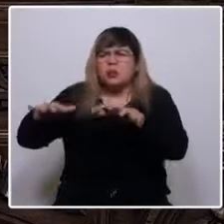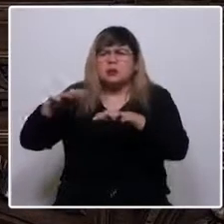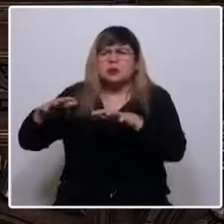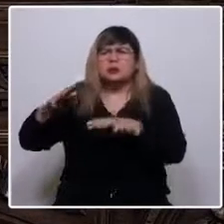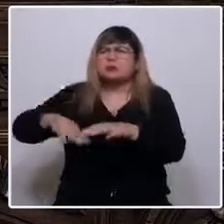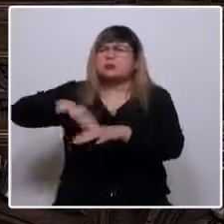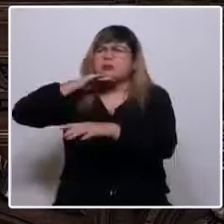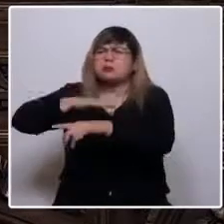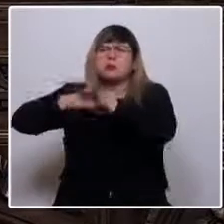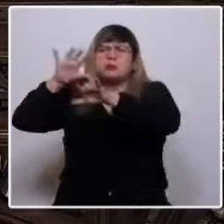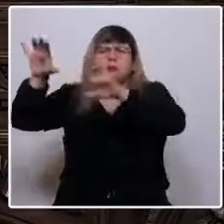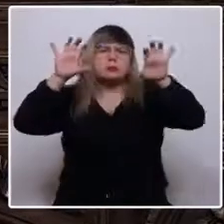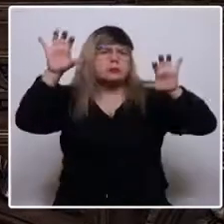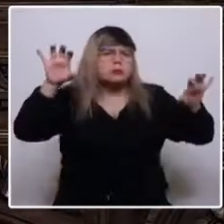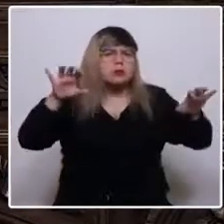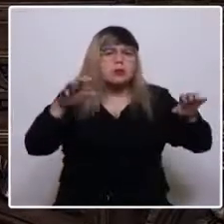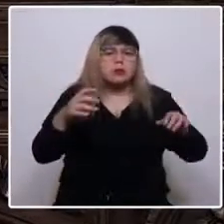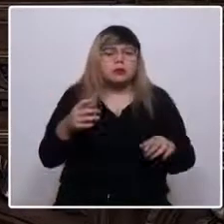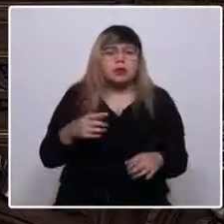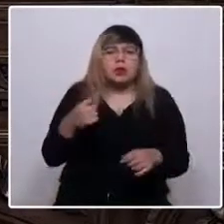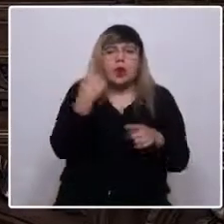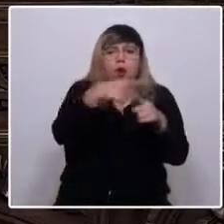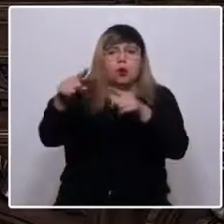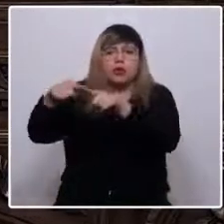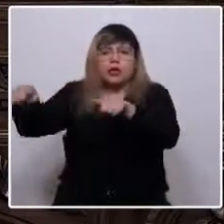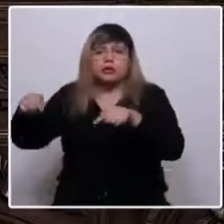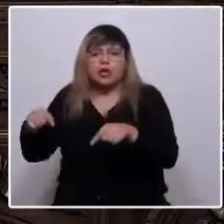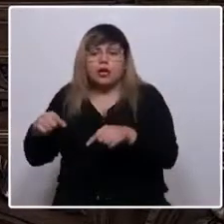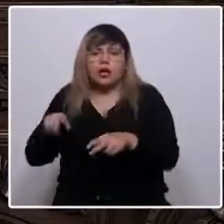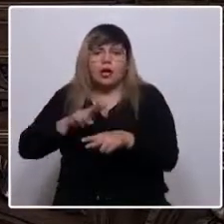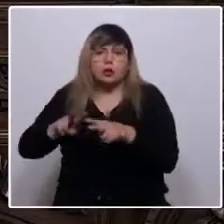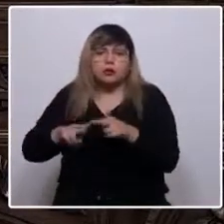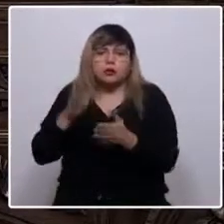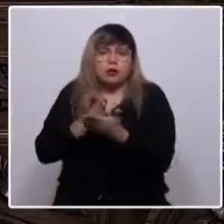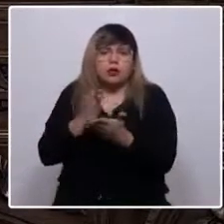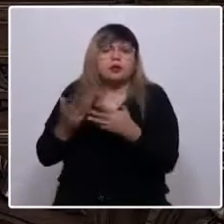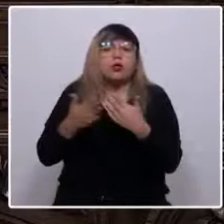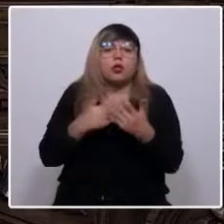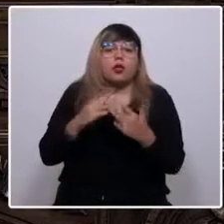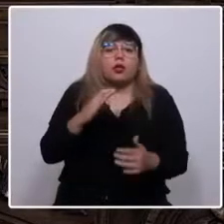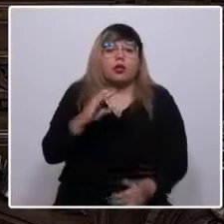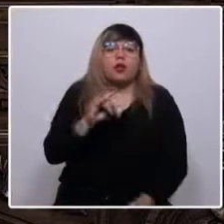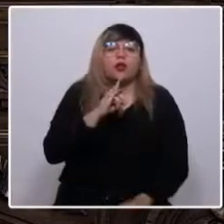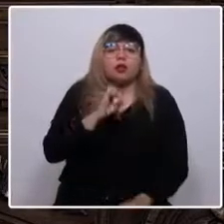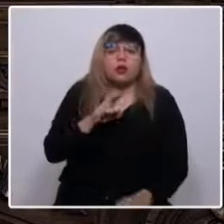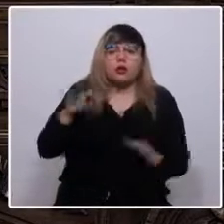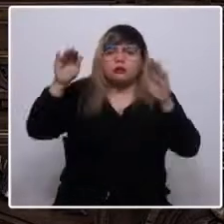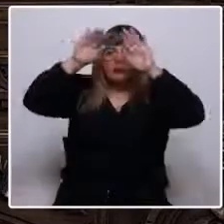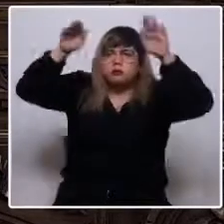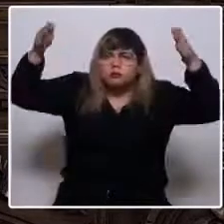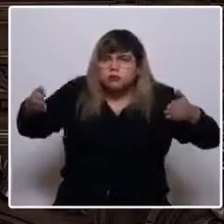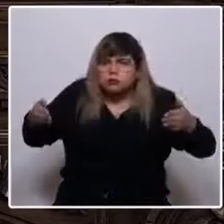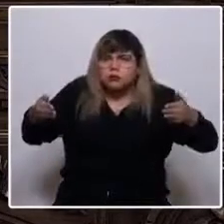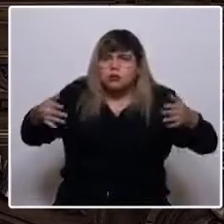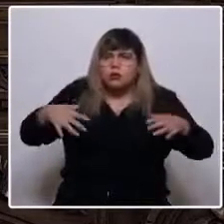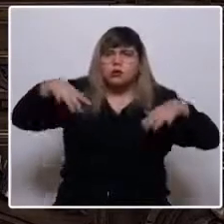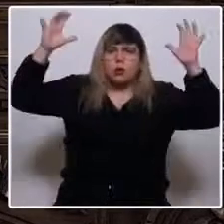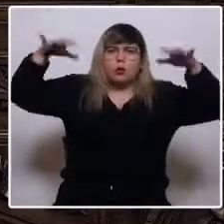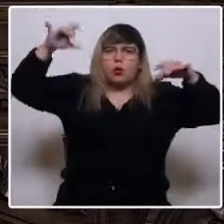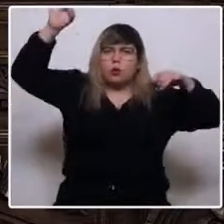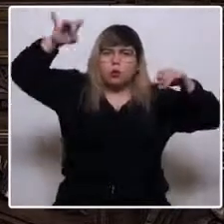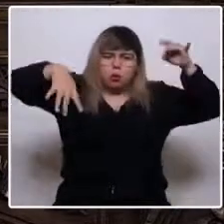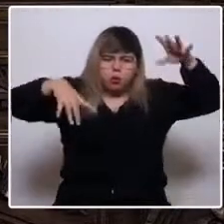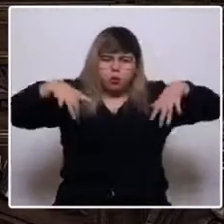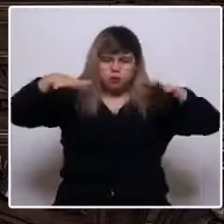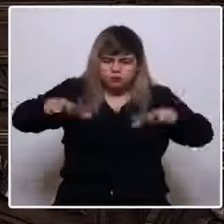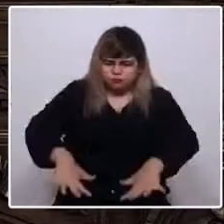mientras que en otras hacemos clases en un container que en cada invierno se llueve y tenemos que